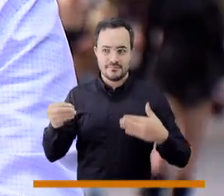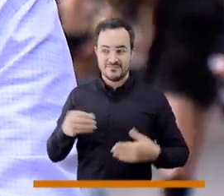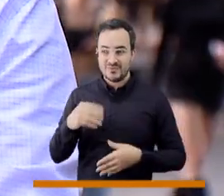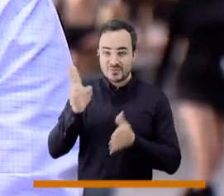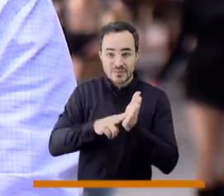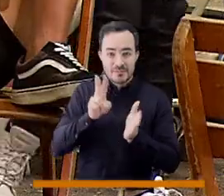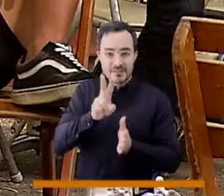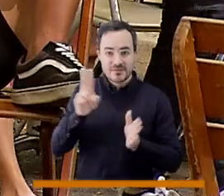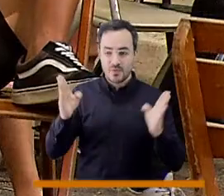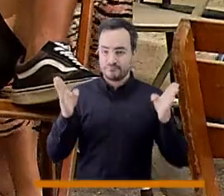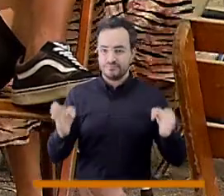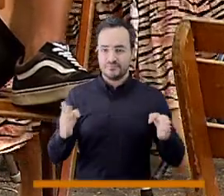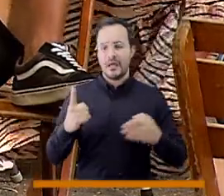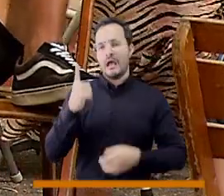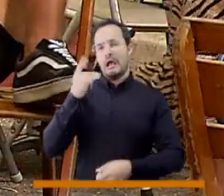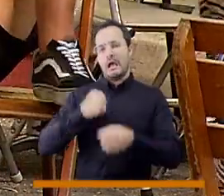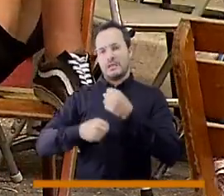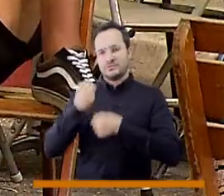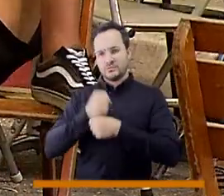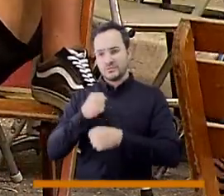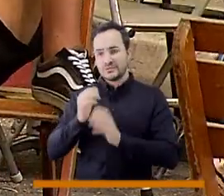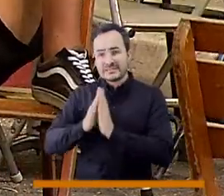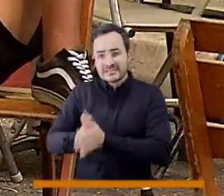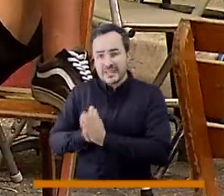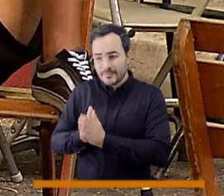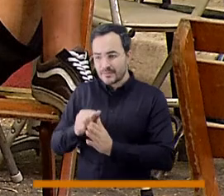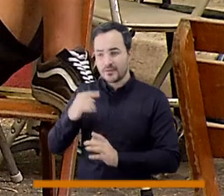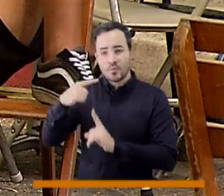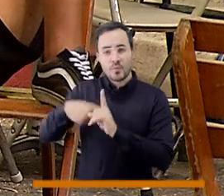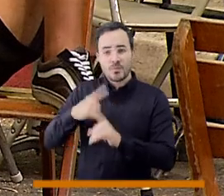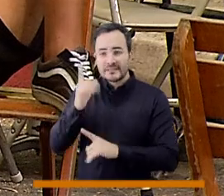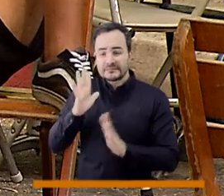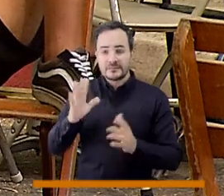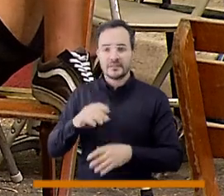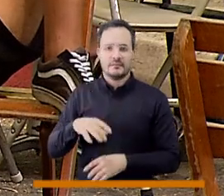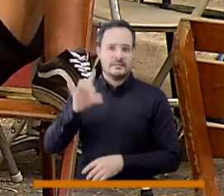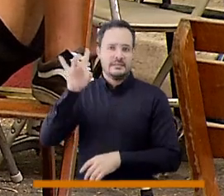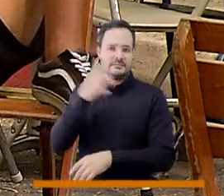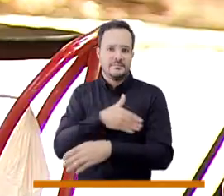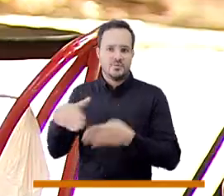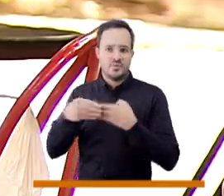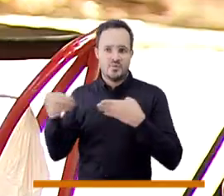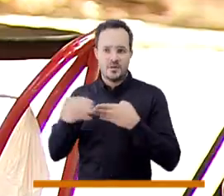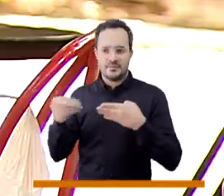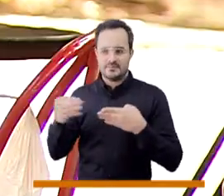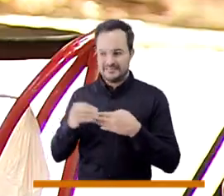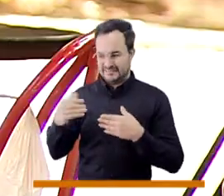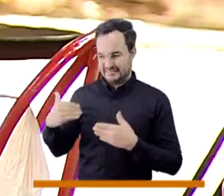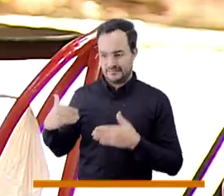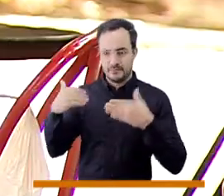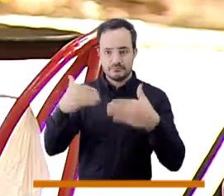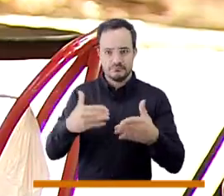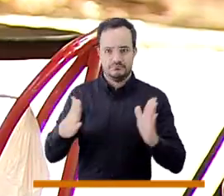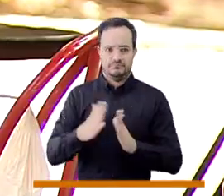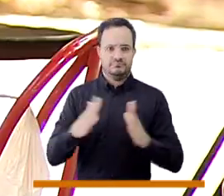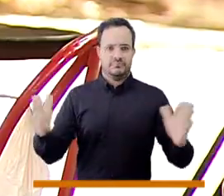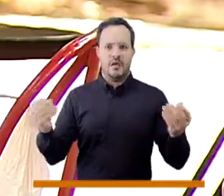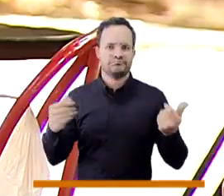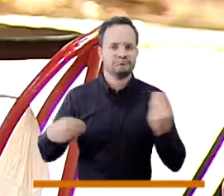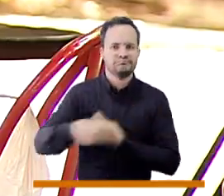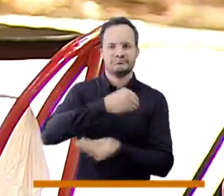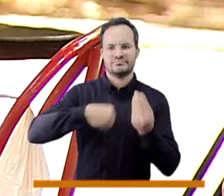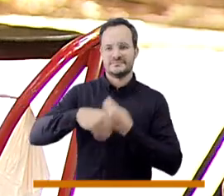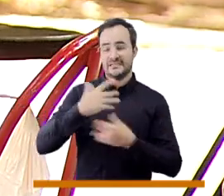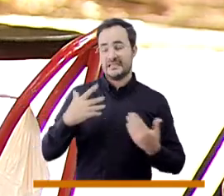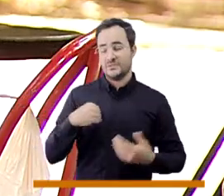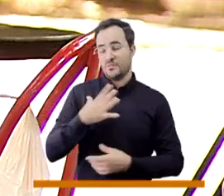en diciembre del 2022, con respecto al diciembre del 2021, que fue de 15 millones de dólares. Lo que quiere decir que se genera oportunidad, se